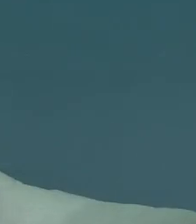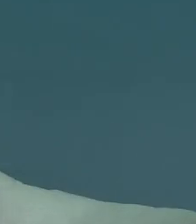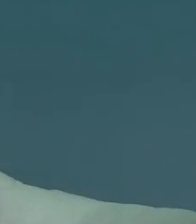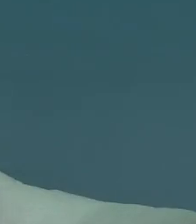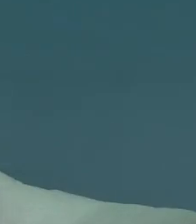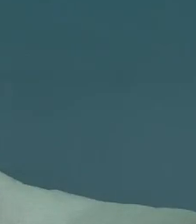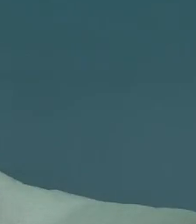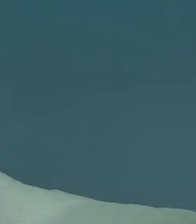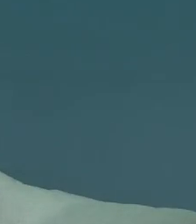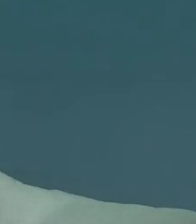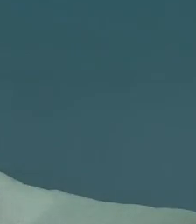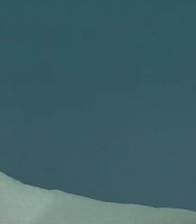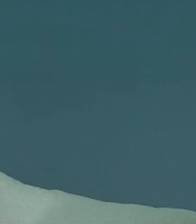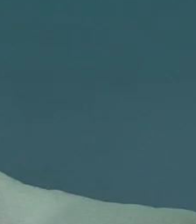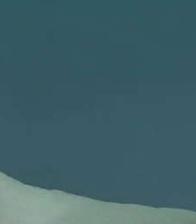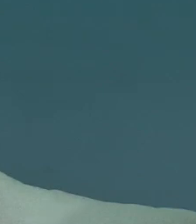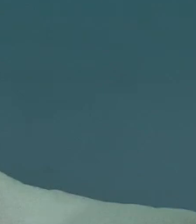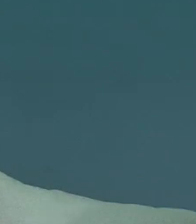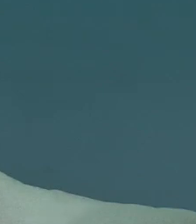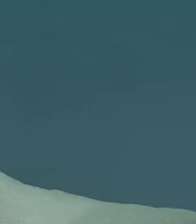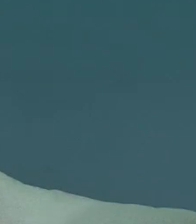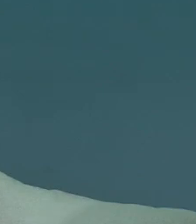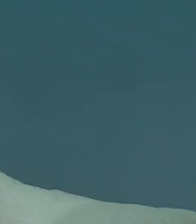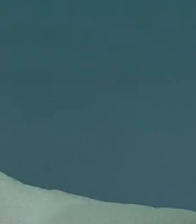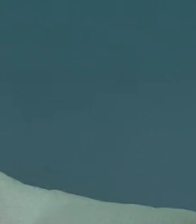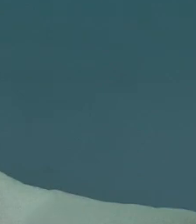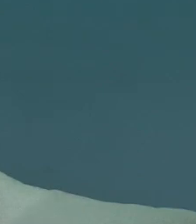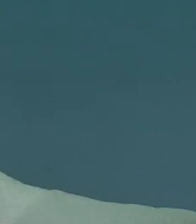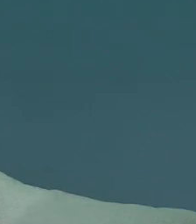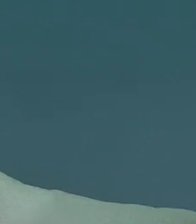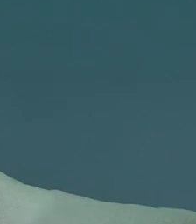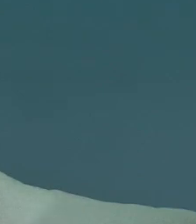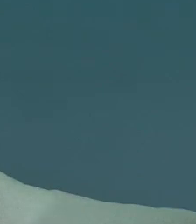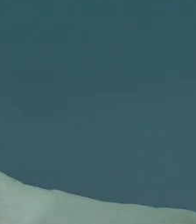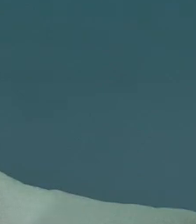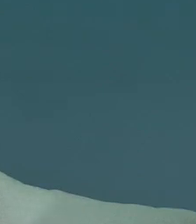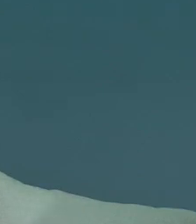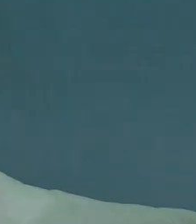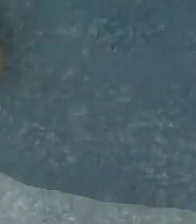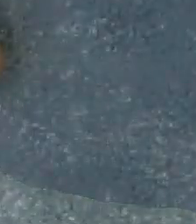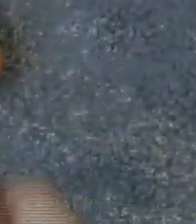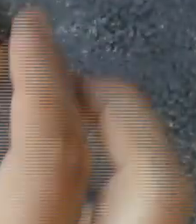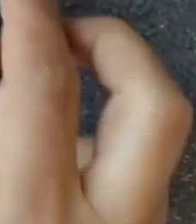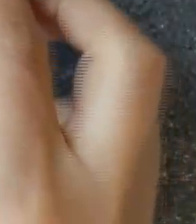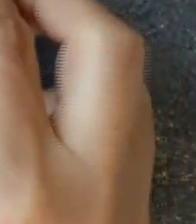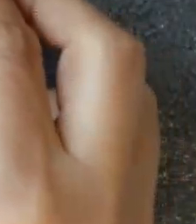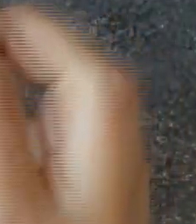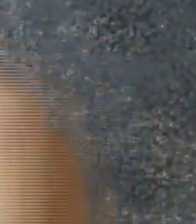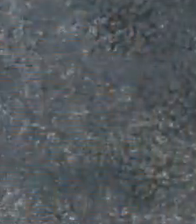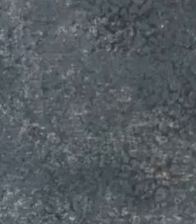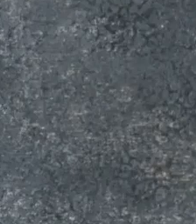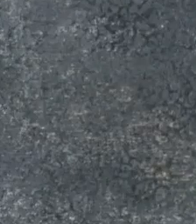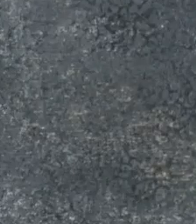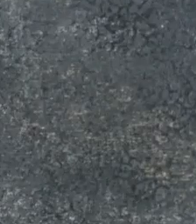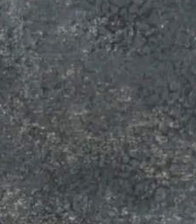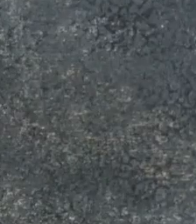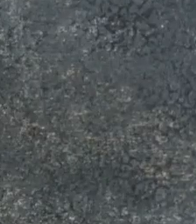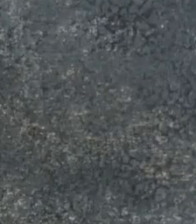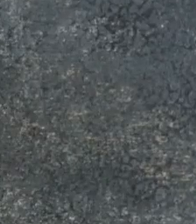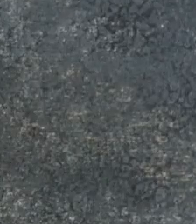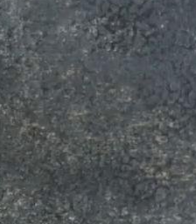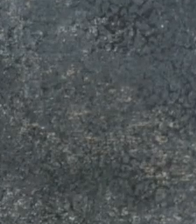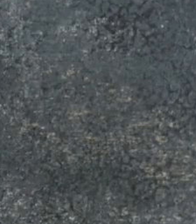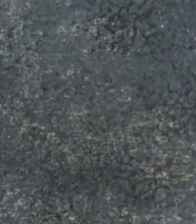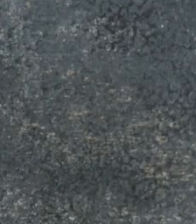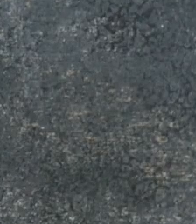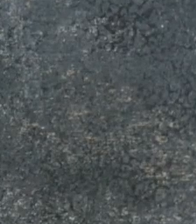Empiece su martes de manera positiva con la revista matutina de Canal 13. Este martes estaremos hablando del Día Mundial del Consumo de la